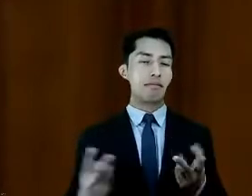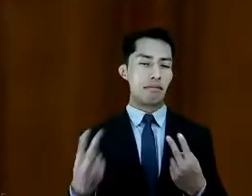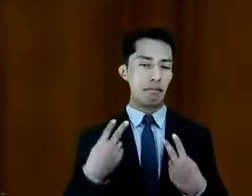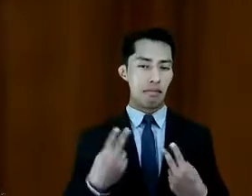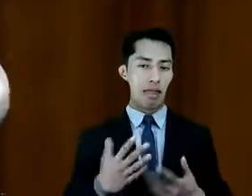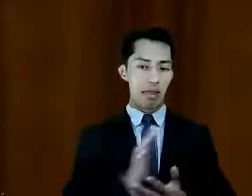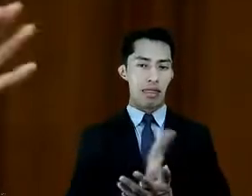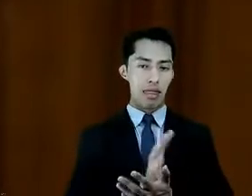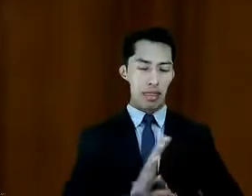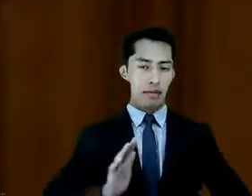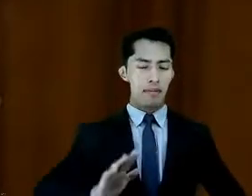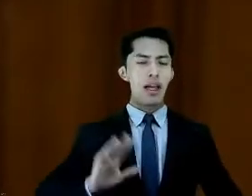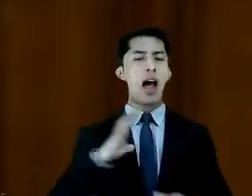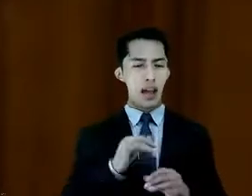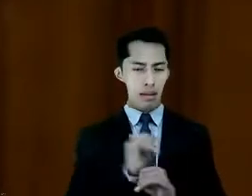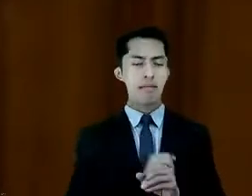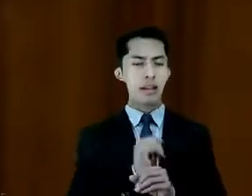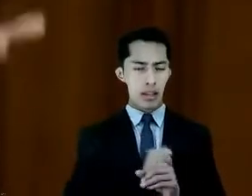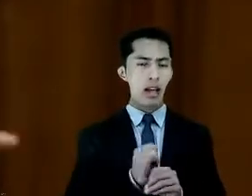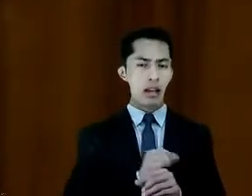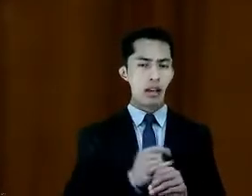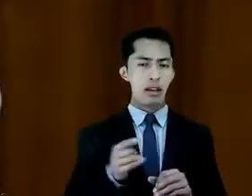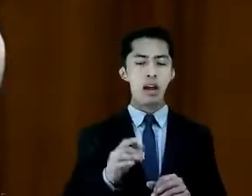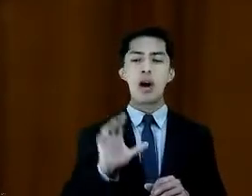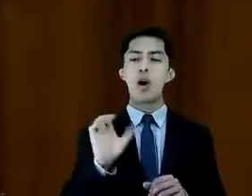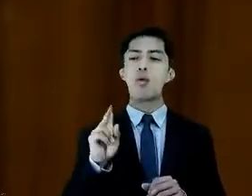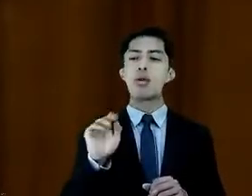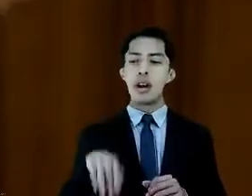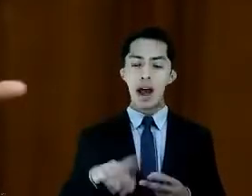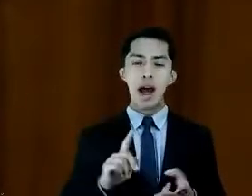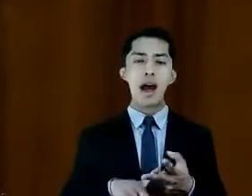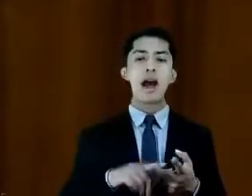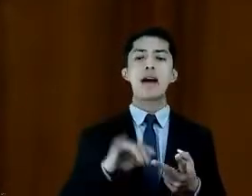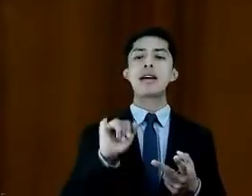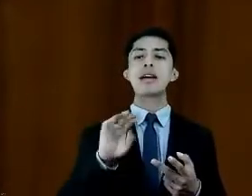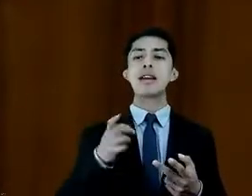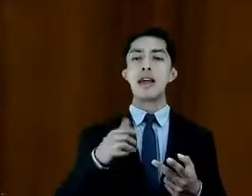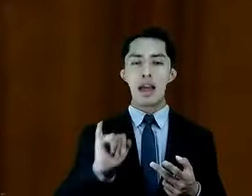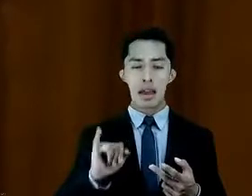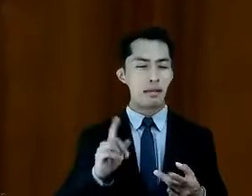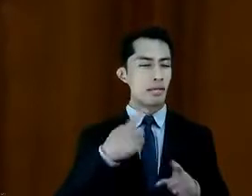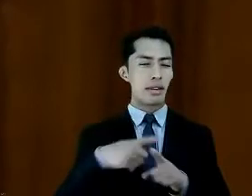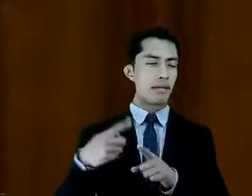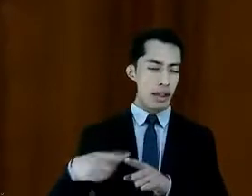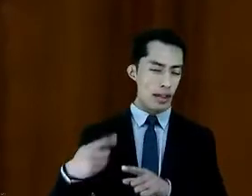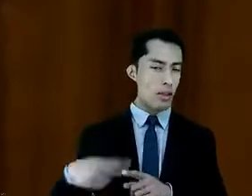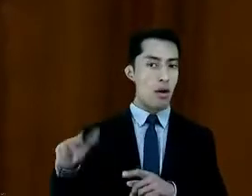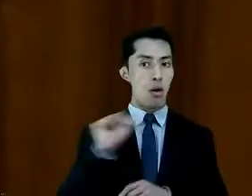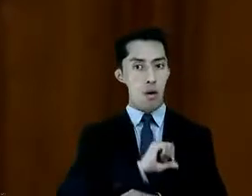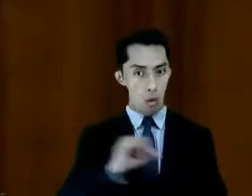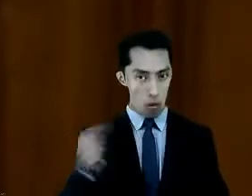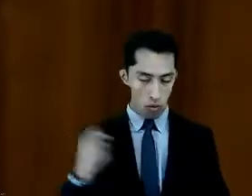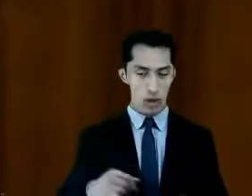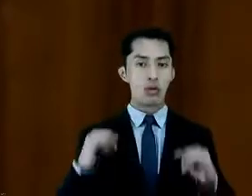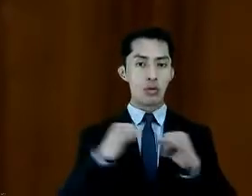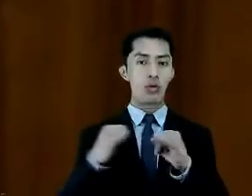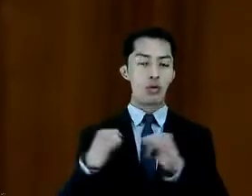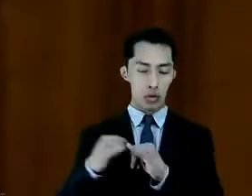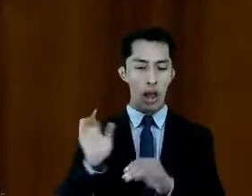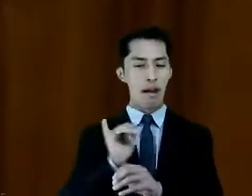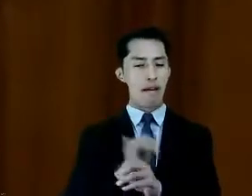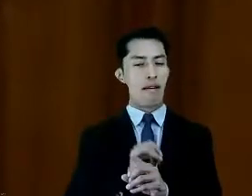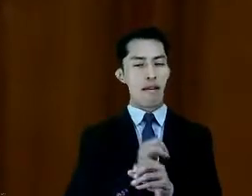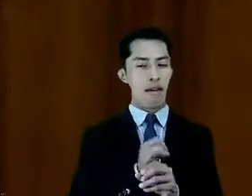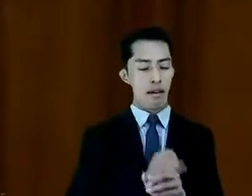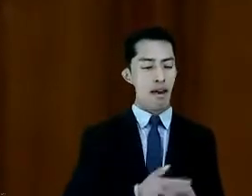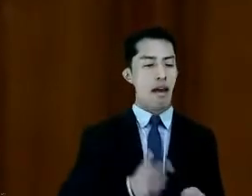Y hay investigaciones que ha hecho la UNAM, el INEGI y algunos otros institutos